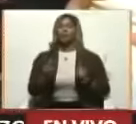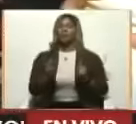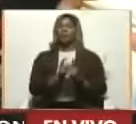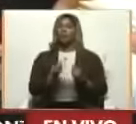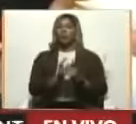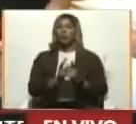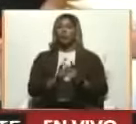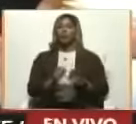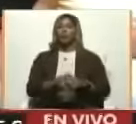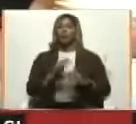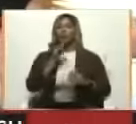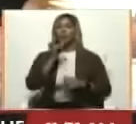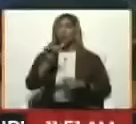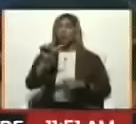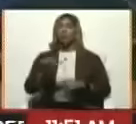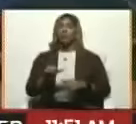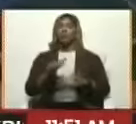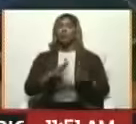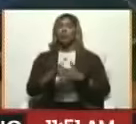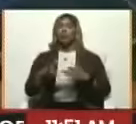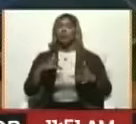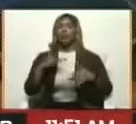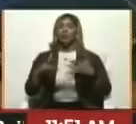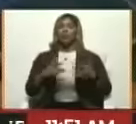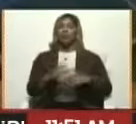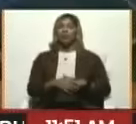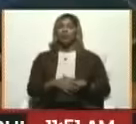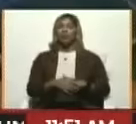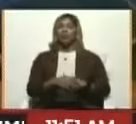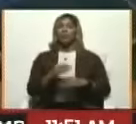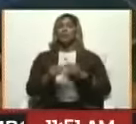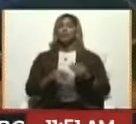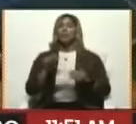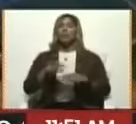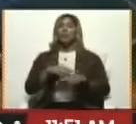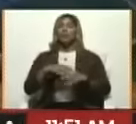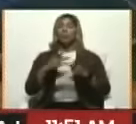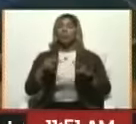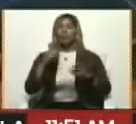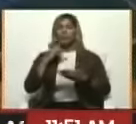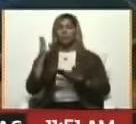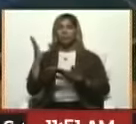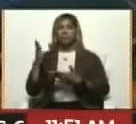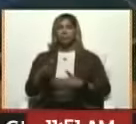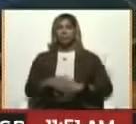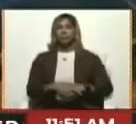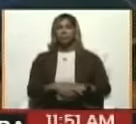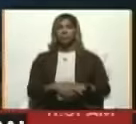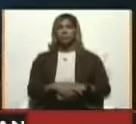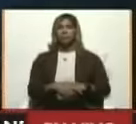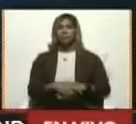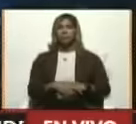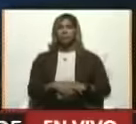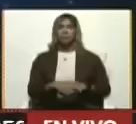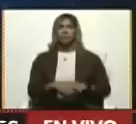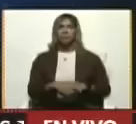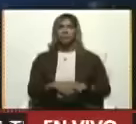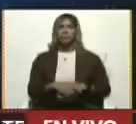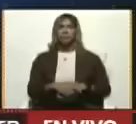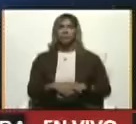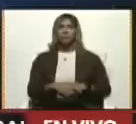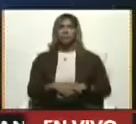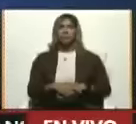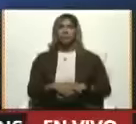que reseña un poco la actividad desplegada por nuestro Ministerio Público. Adelante.